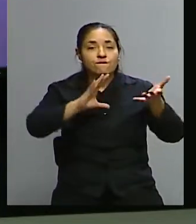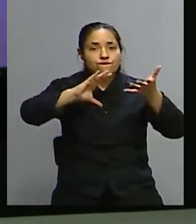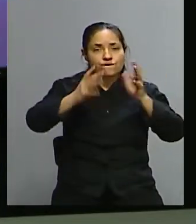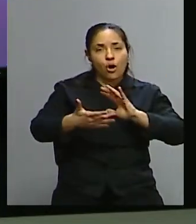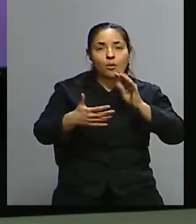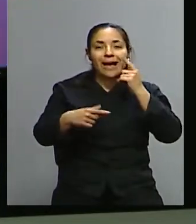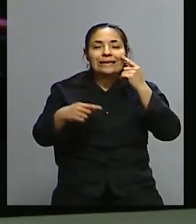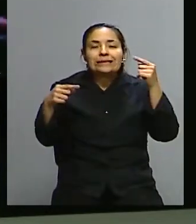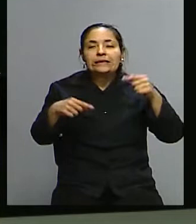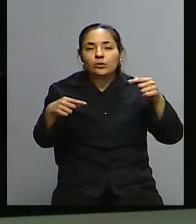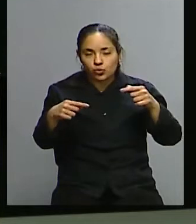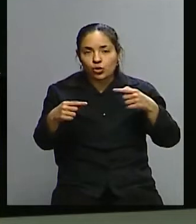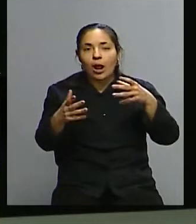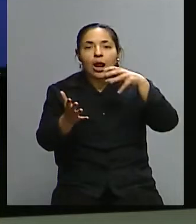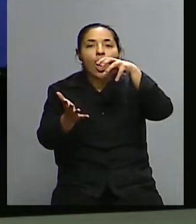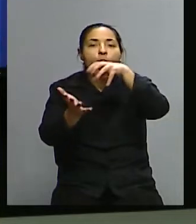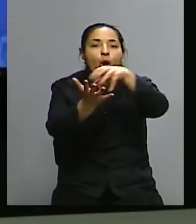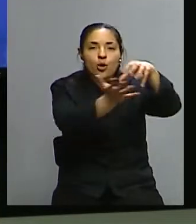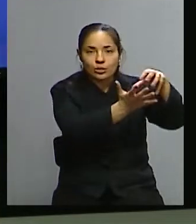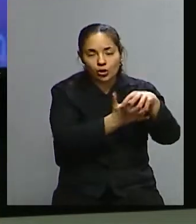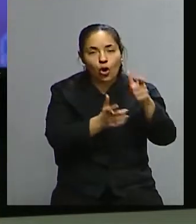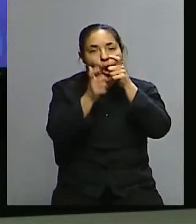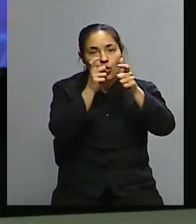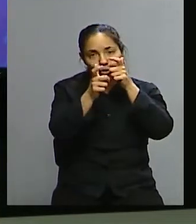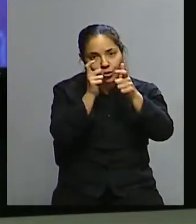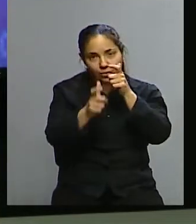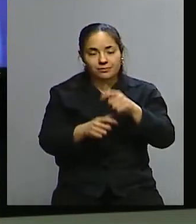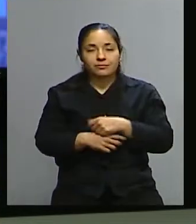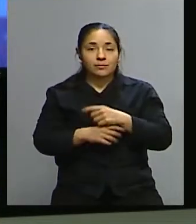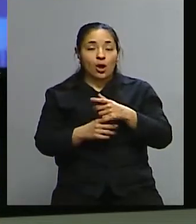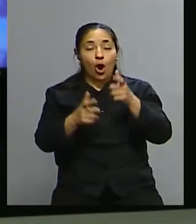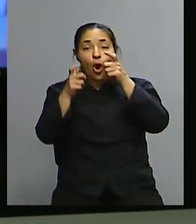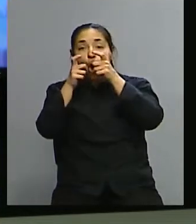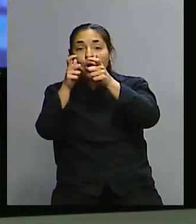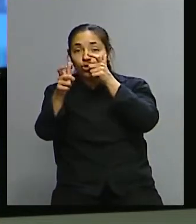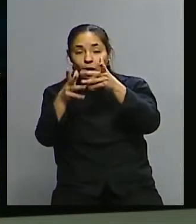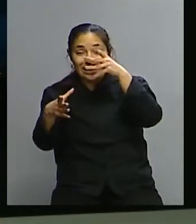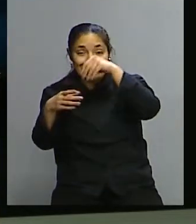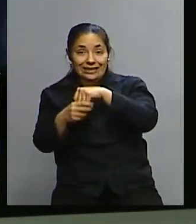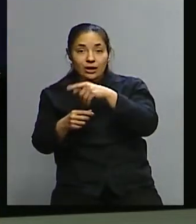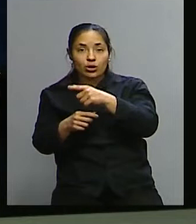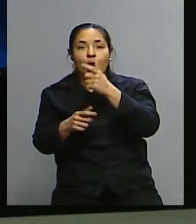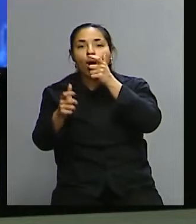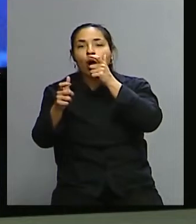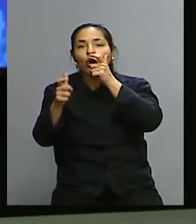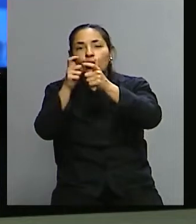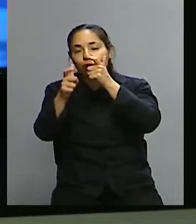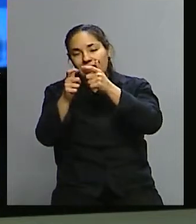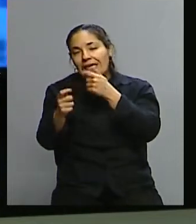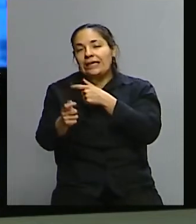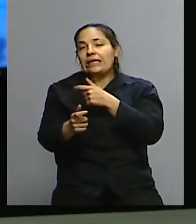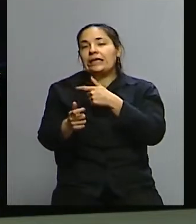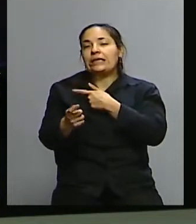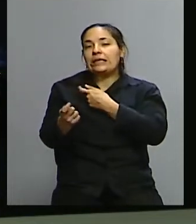institucional de cada uno de los órganos de control externo. Con respecto a los órganos de control interno, todos tienen alcance de gestión. Nosotros cuando lo enseñamos